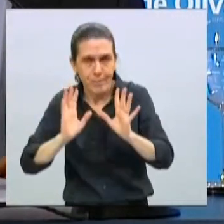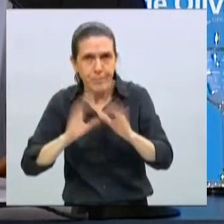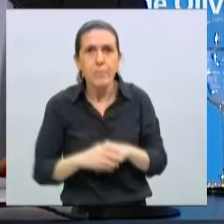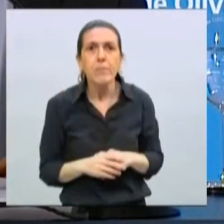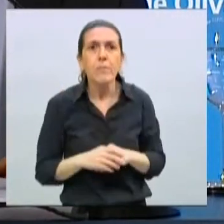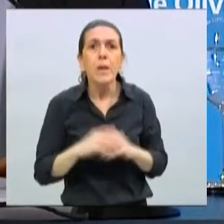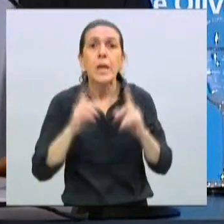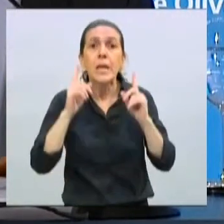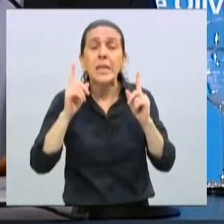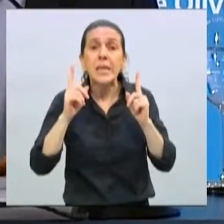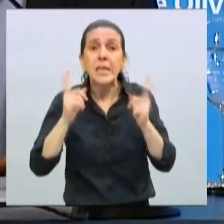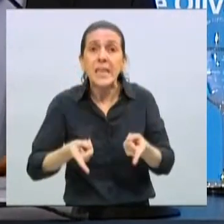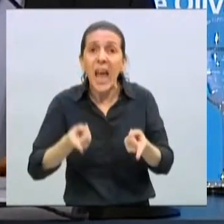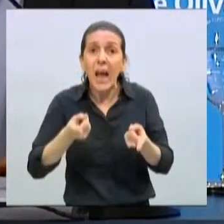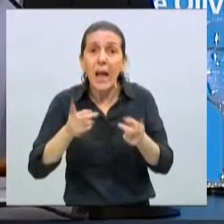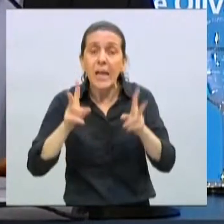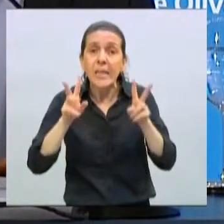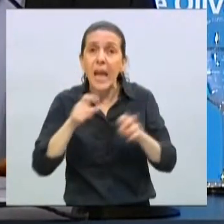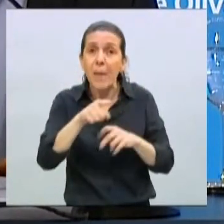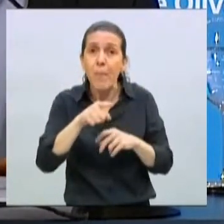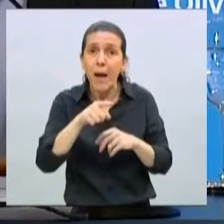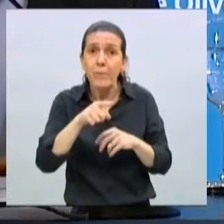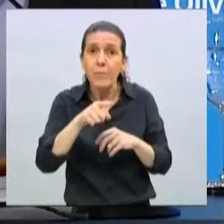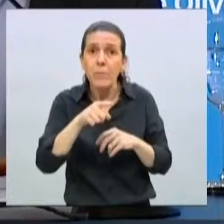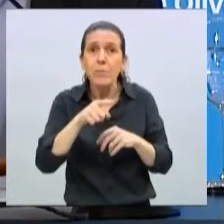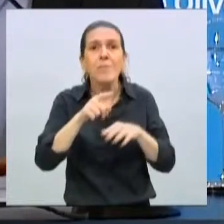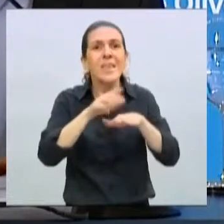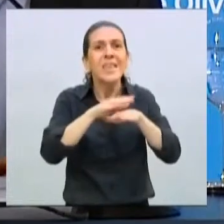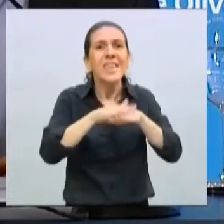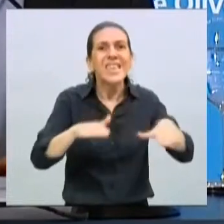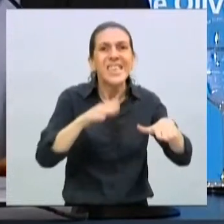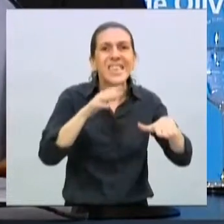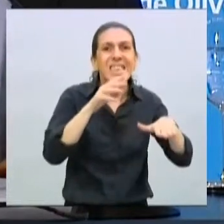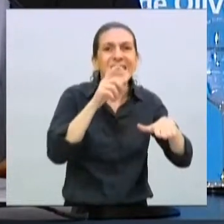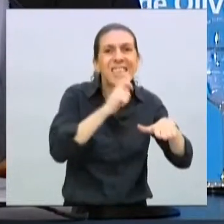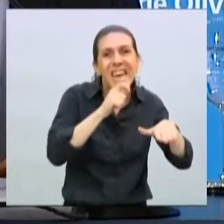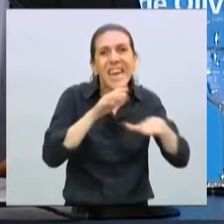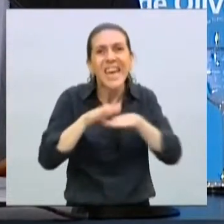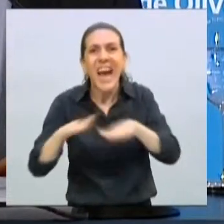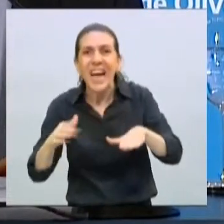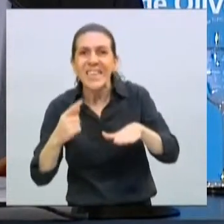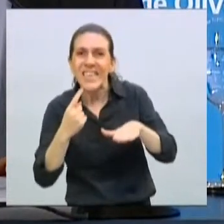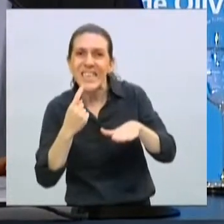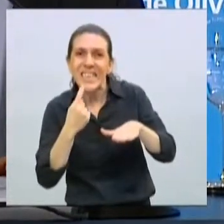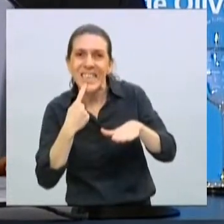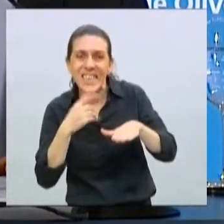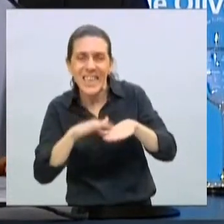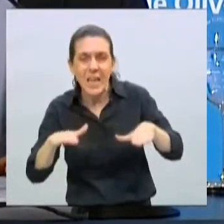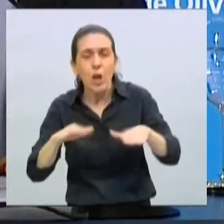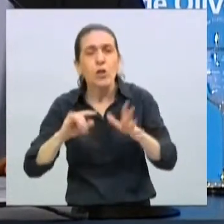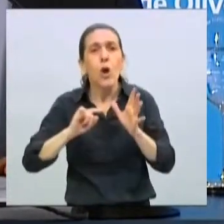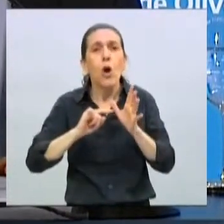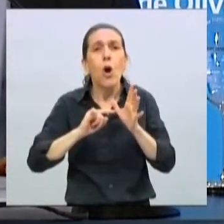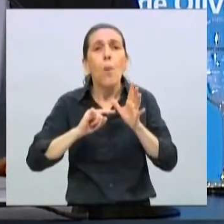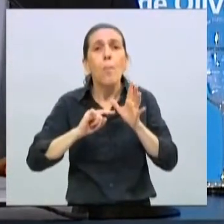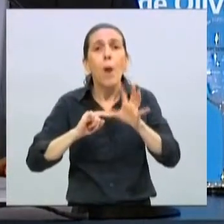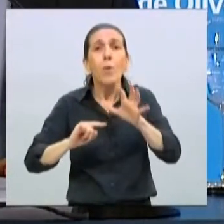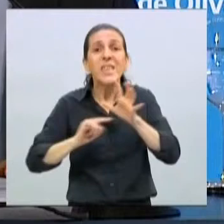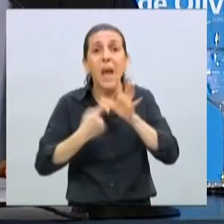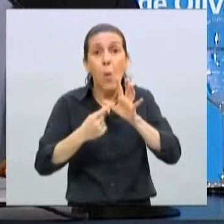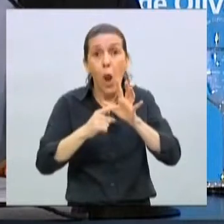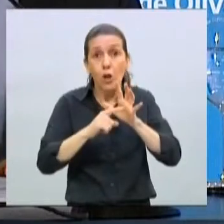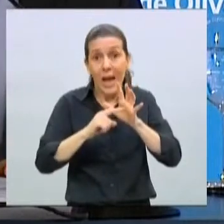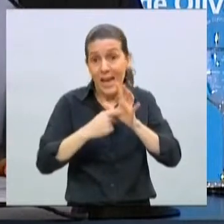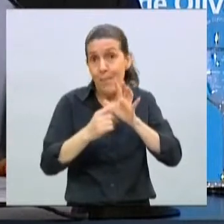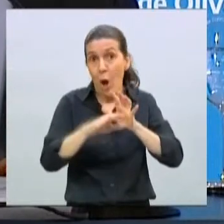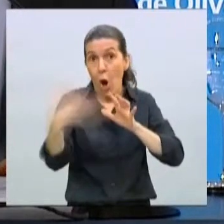En cuanto a la cuestión de los chicos y las chicas, de los niños y las niñas, en la provincia de Buenos Aires también vamos a